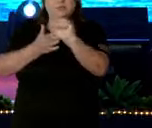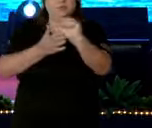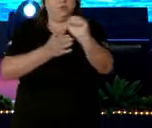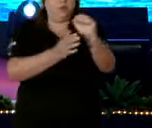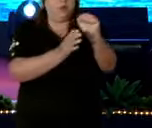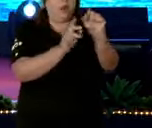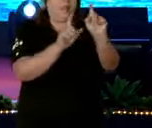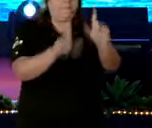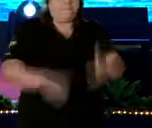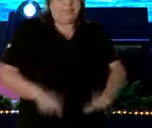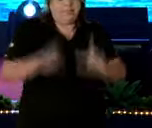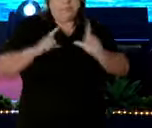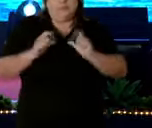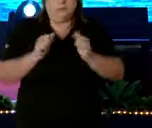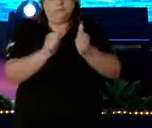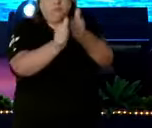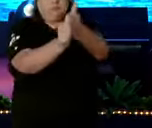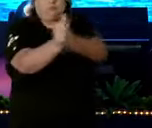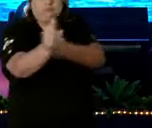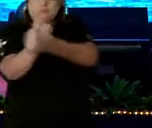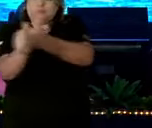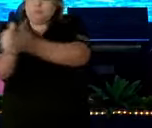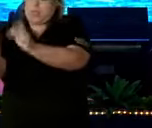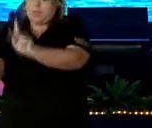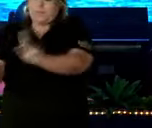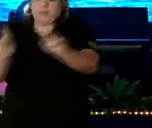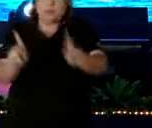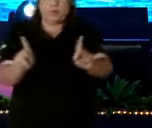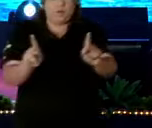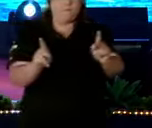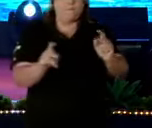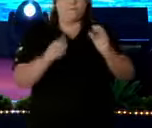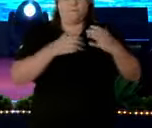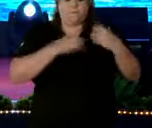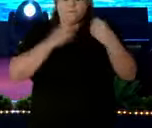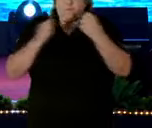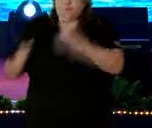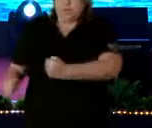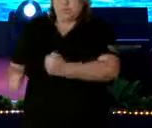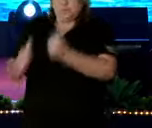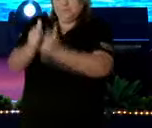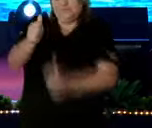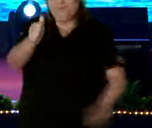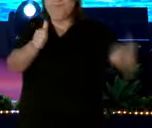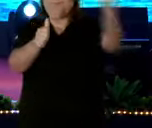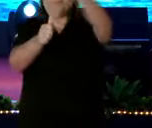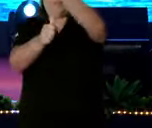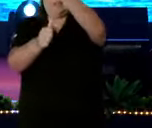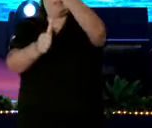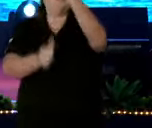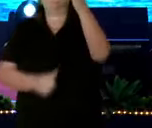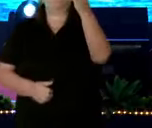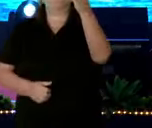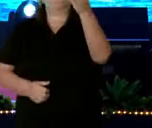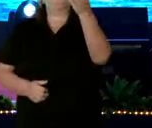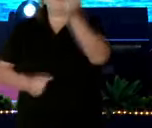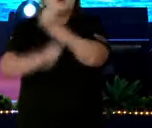nosotros. Ya dije que la fuerza mayor es ¿qué? El amor. El Espíritu del